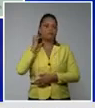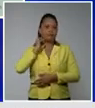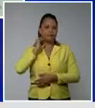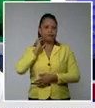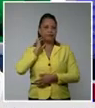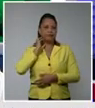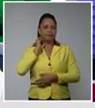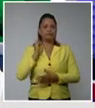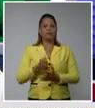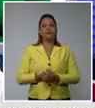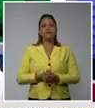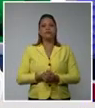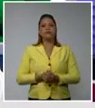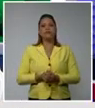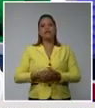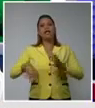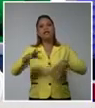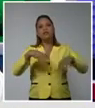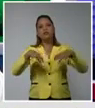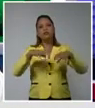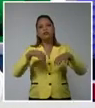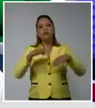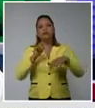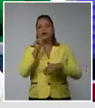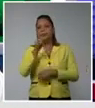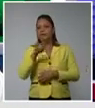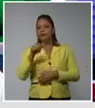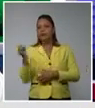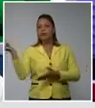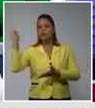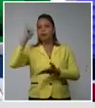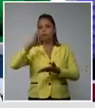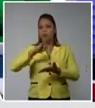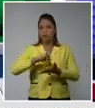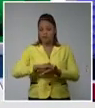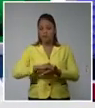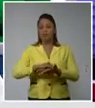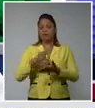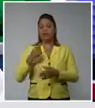comportamiento de los importados en el día de ayer.